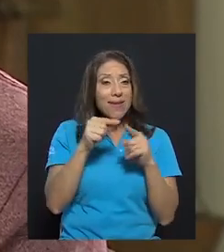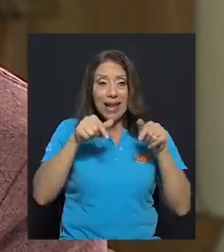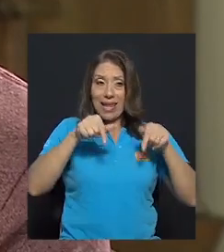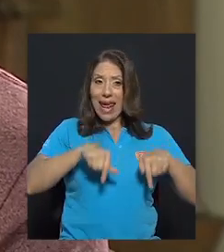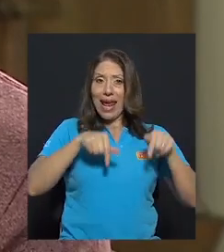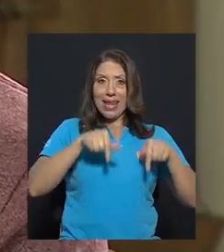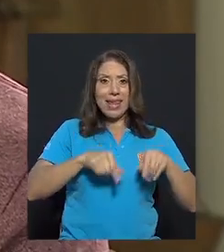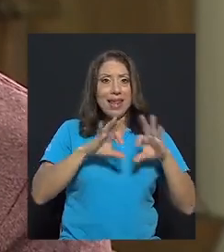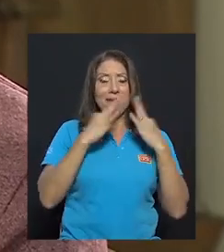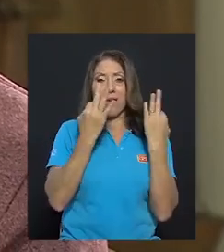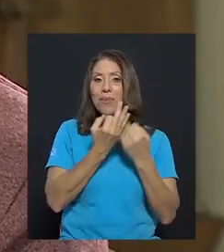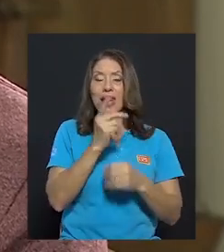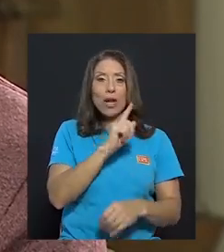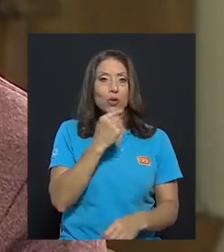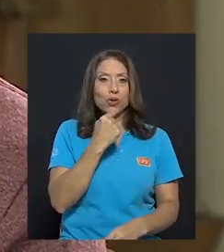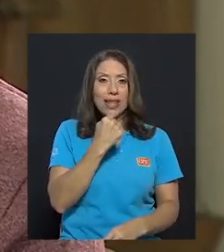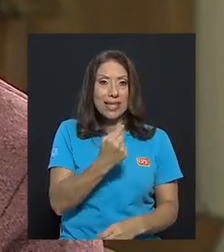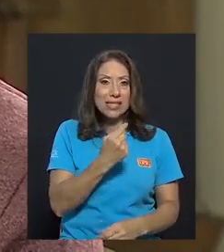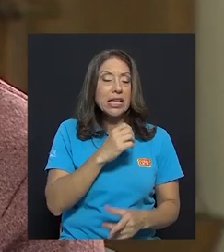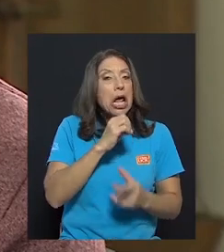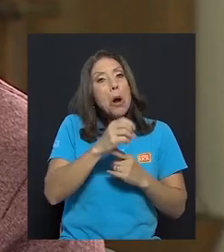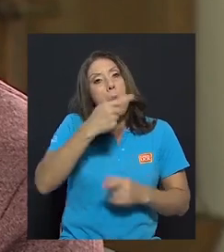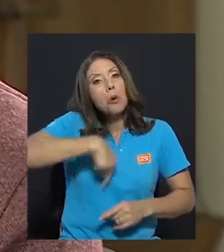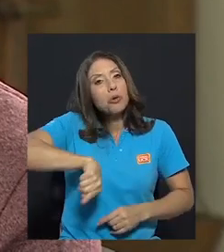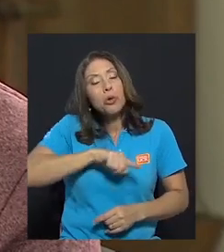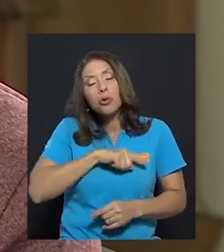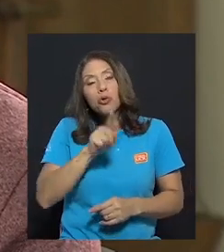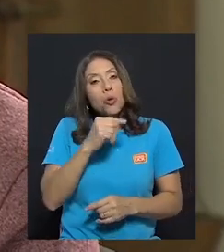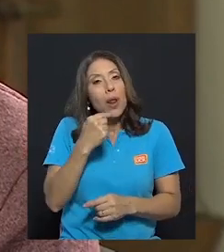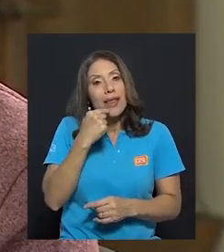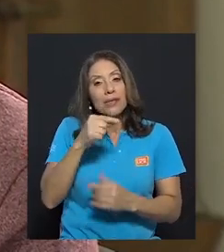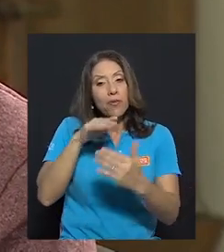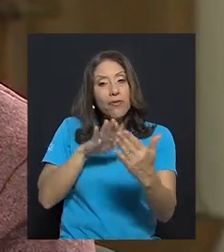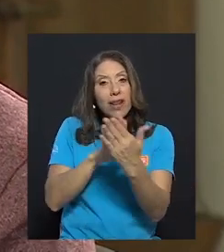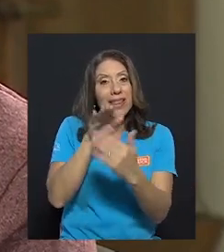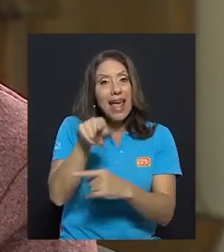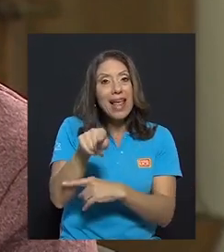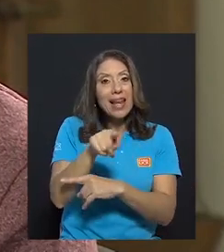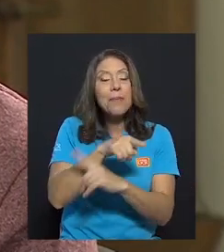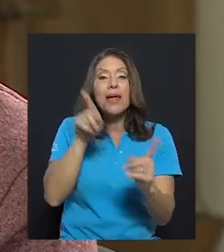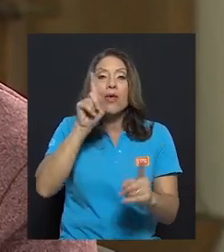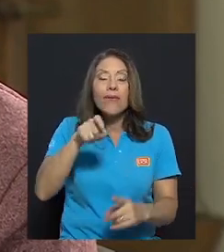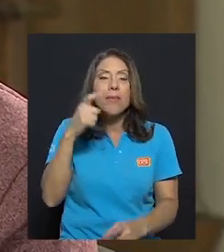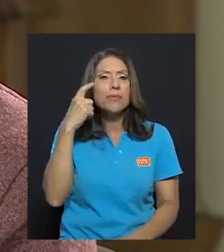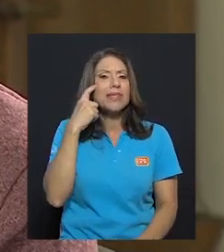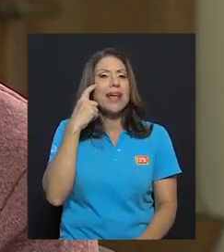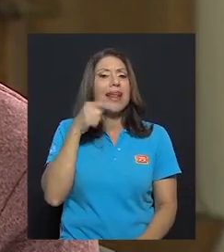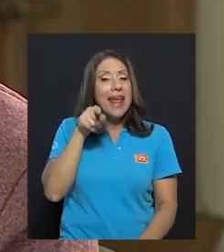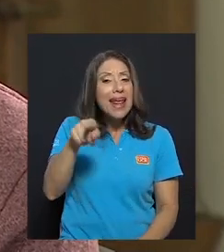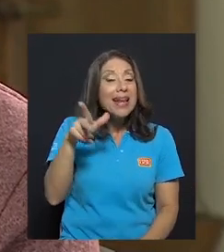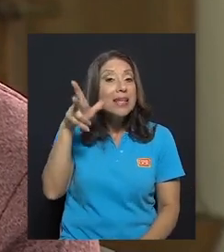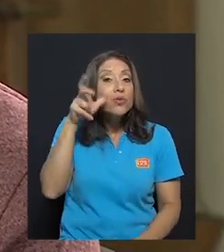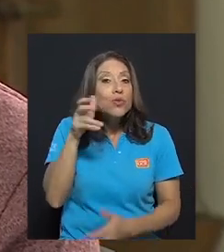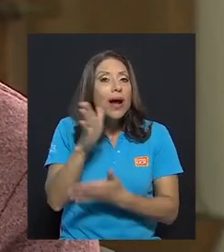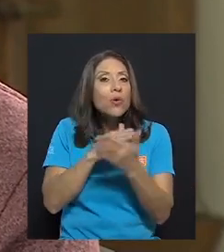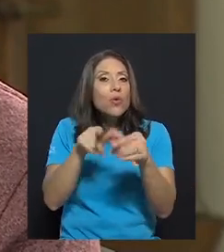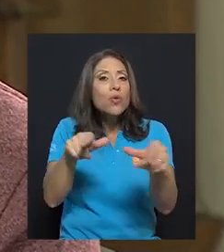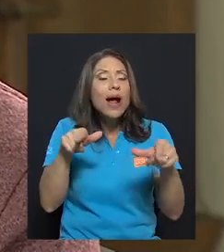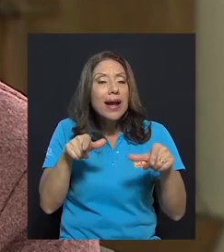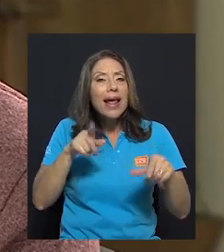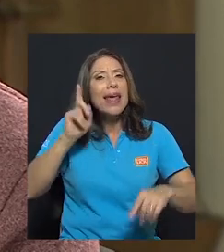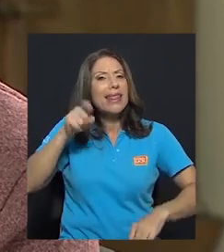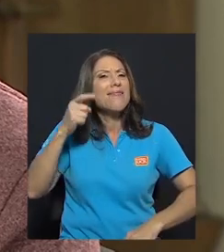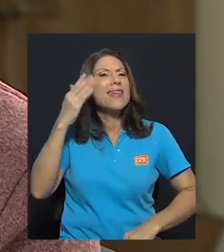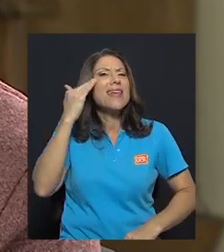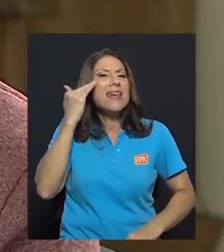decir, al menos no frente a él, y la escuchó y hay que tratar de identificar en dónde, para poder intentar llegar a una raíz del